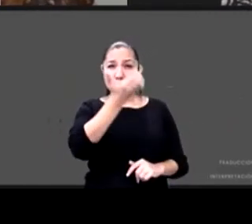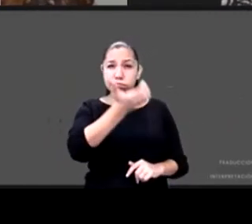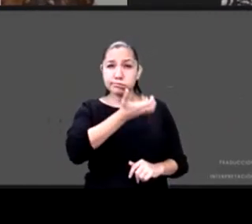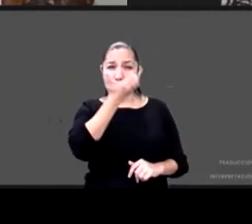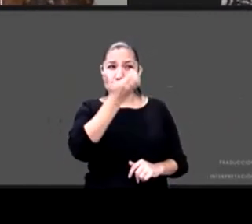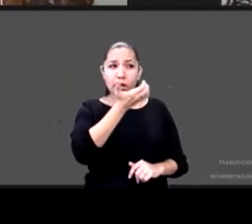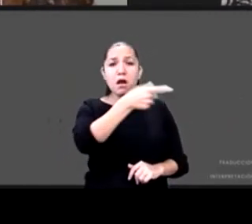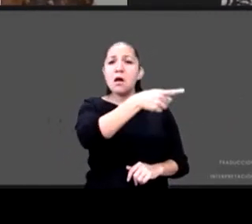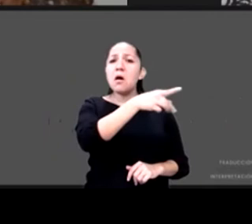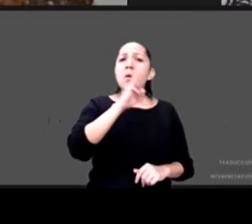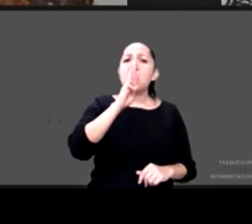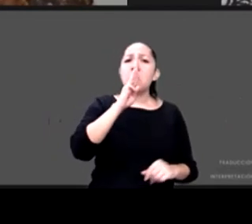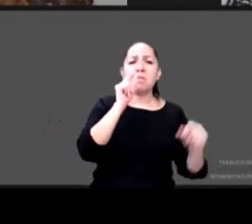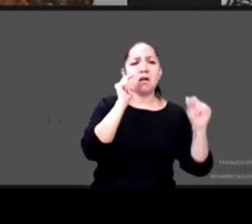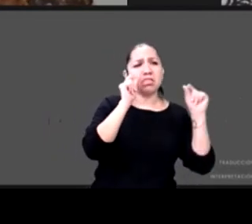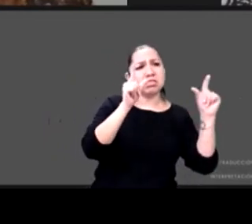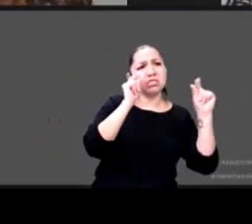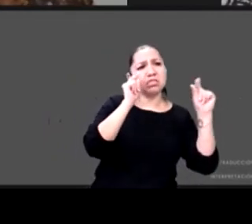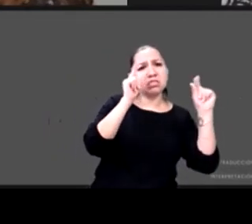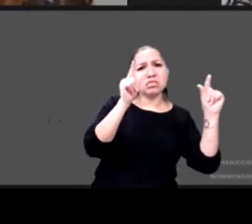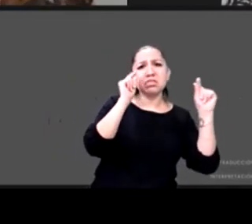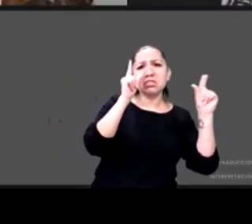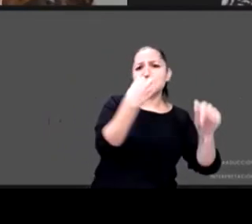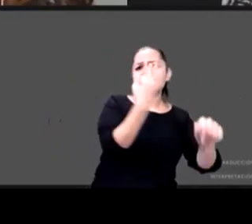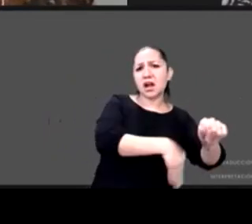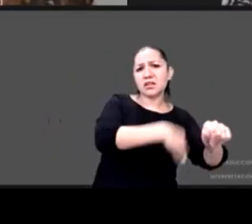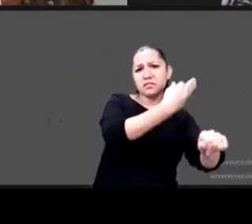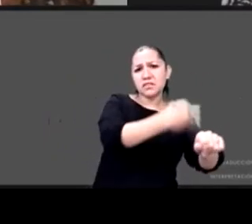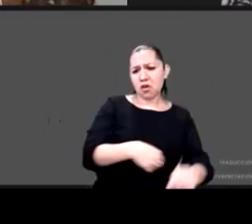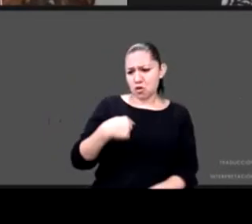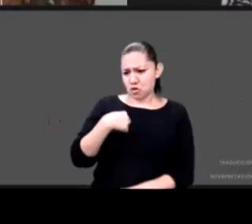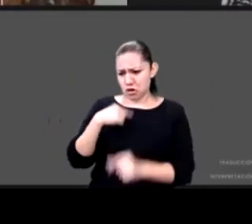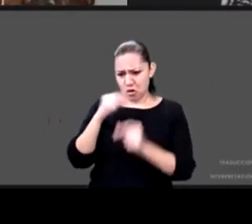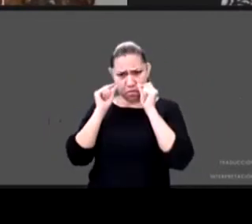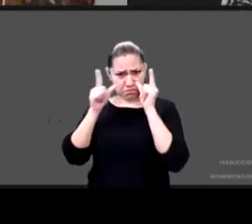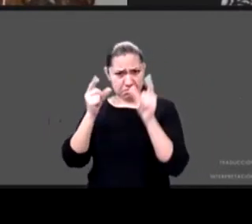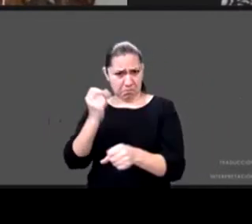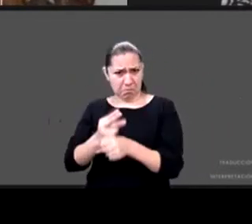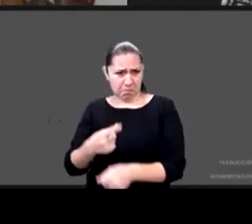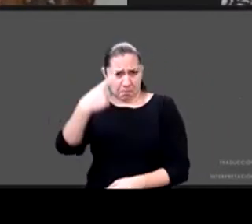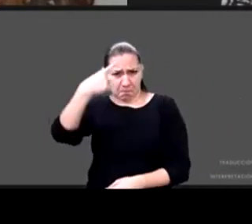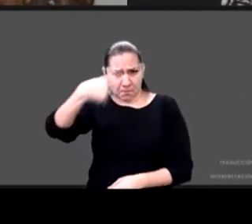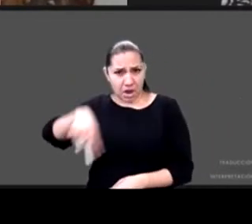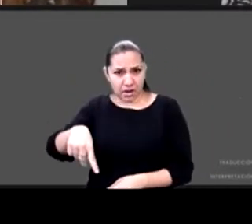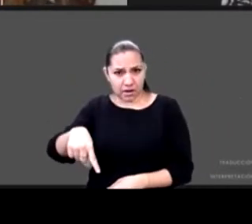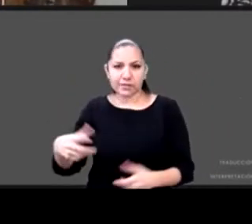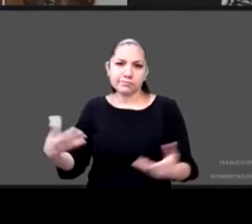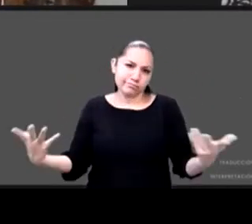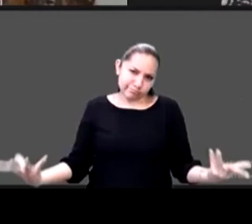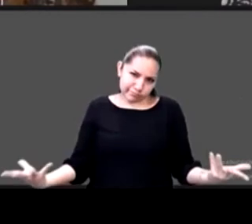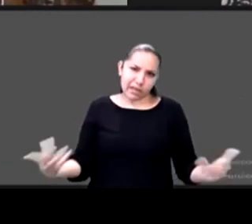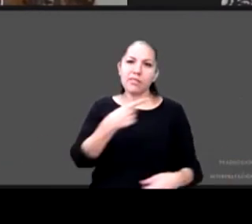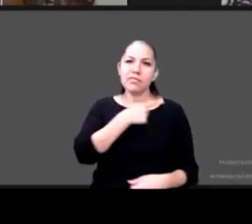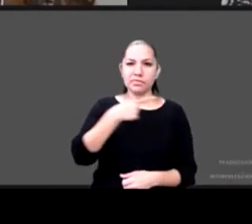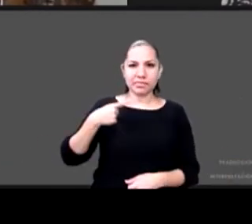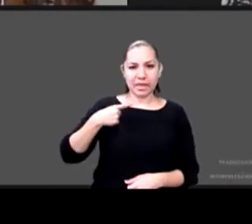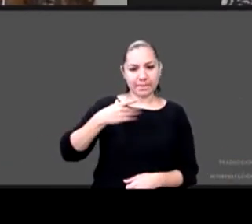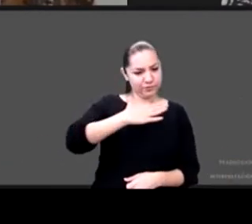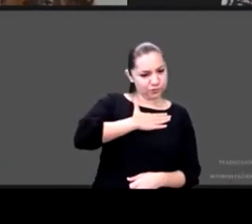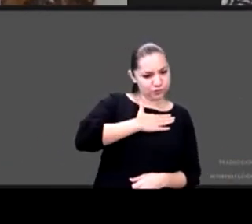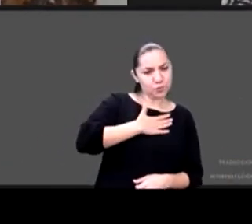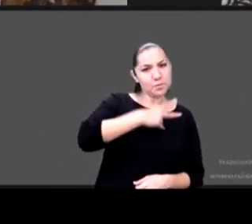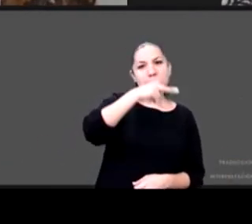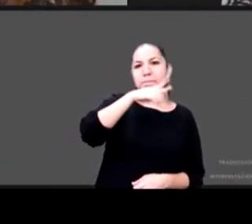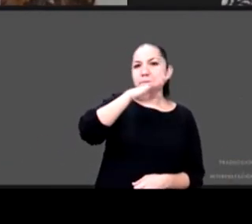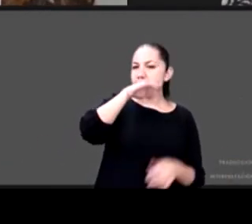que sean. Es que si quieres que se paren temprano, démonos temprano. Si, por ejemplo, es que